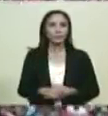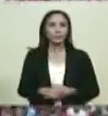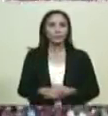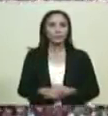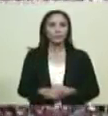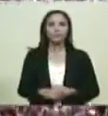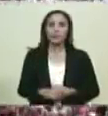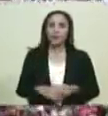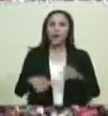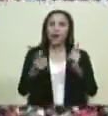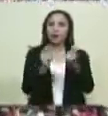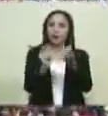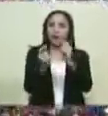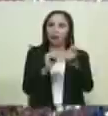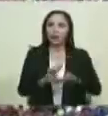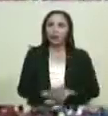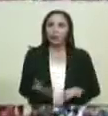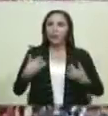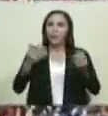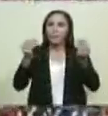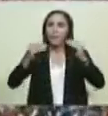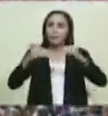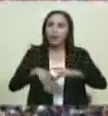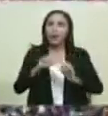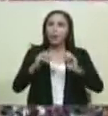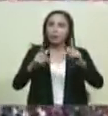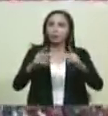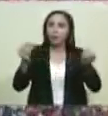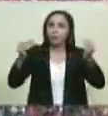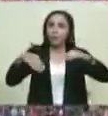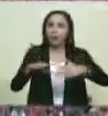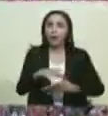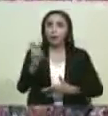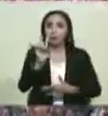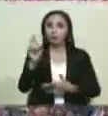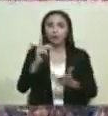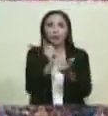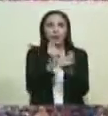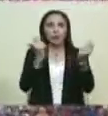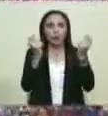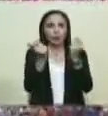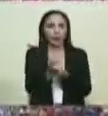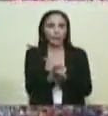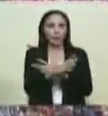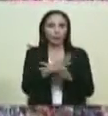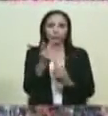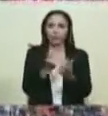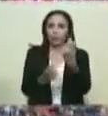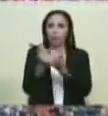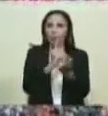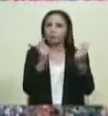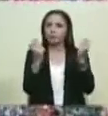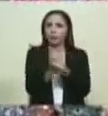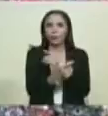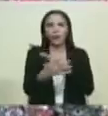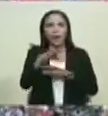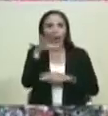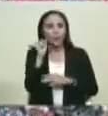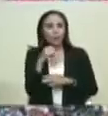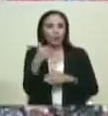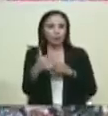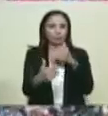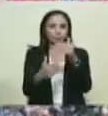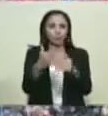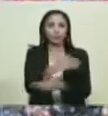para darle una gran oportunidad a venezuela de un nuevo comienzo y aprender a hacer las cosas